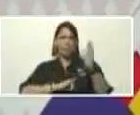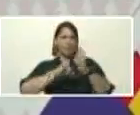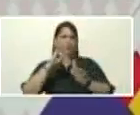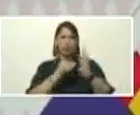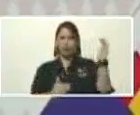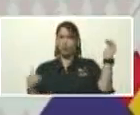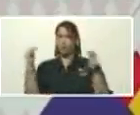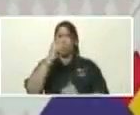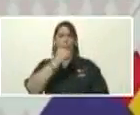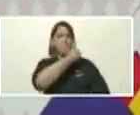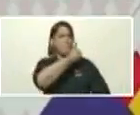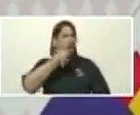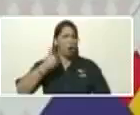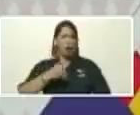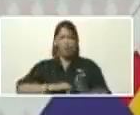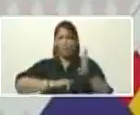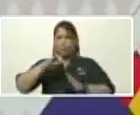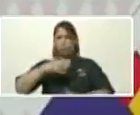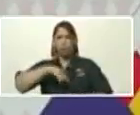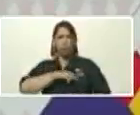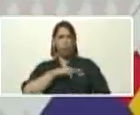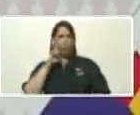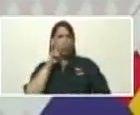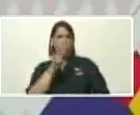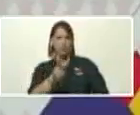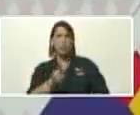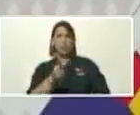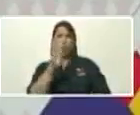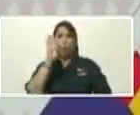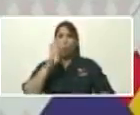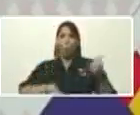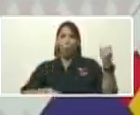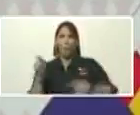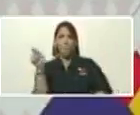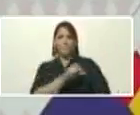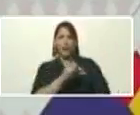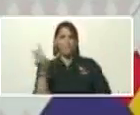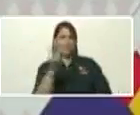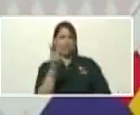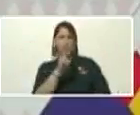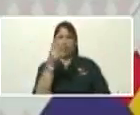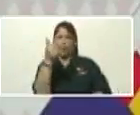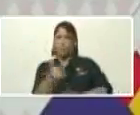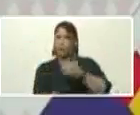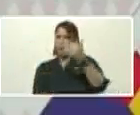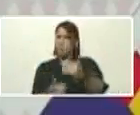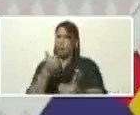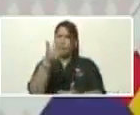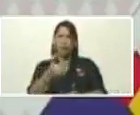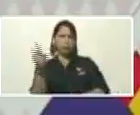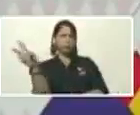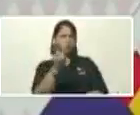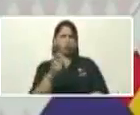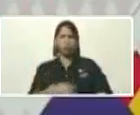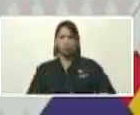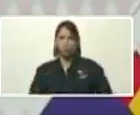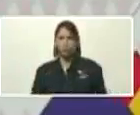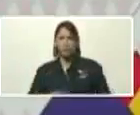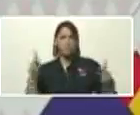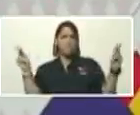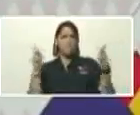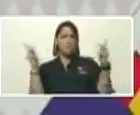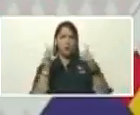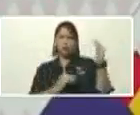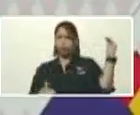en crecimiento de lo que hemos visto en los últimos meses. Venezuela lo que va es para adelante. Venezuela va a la